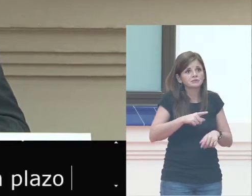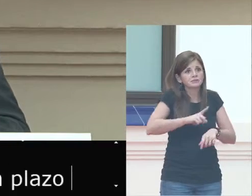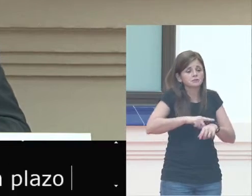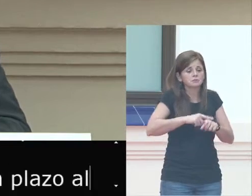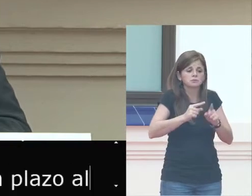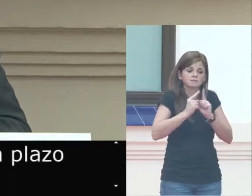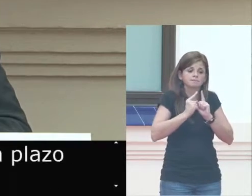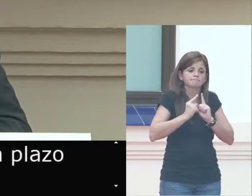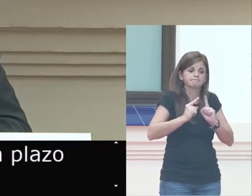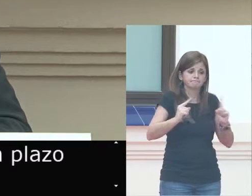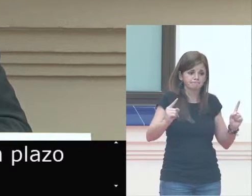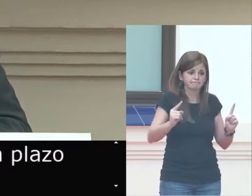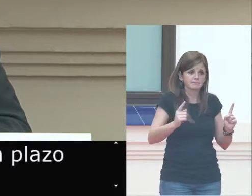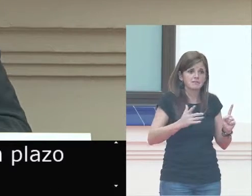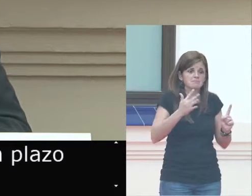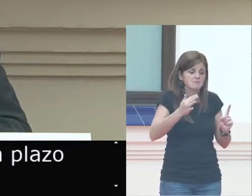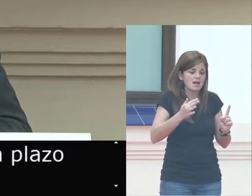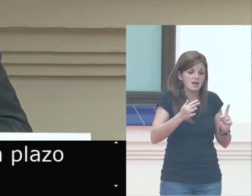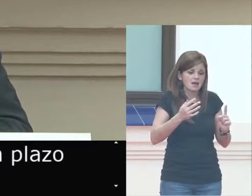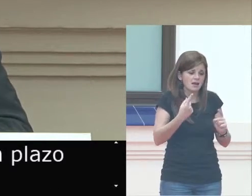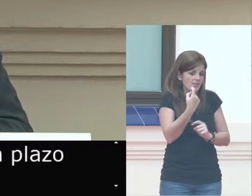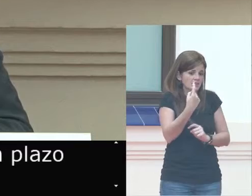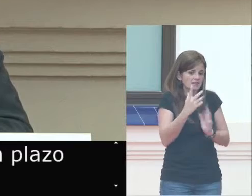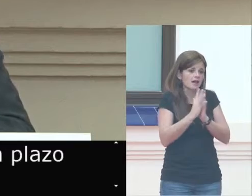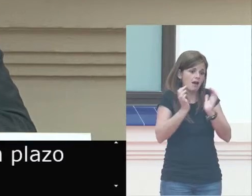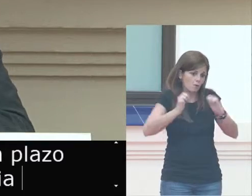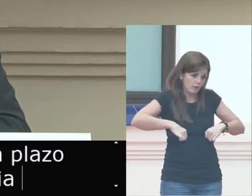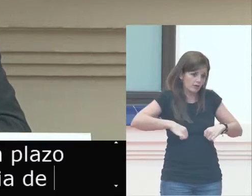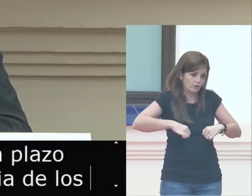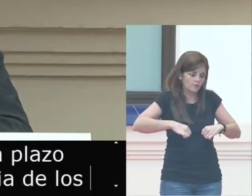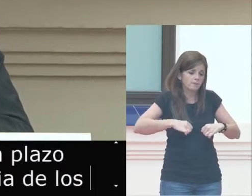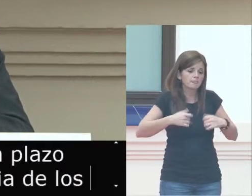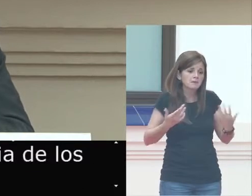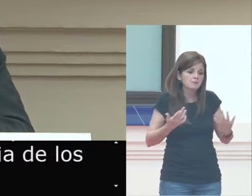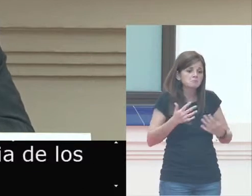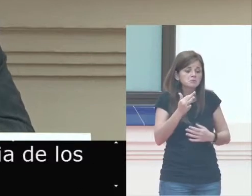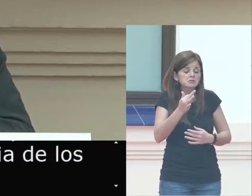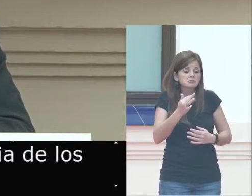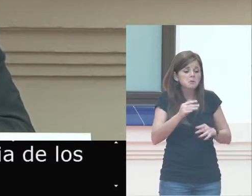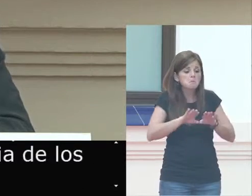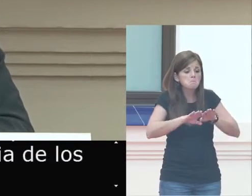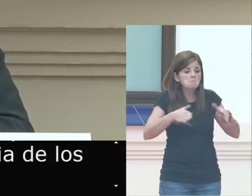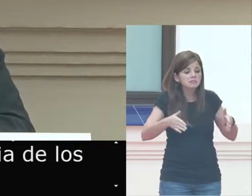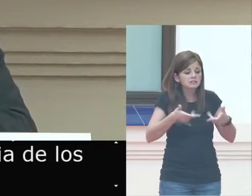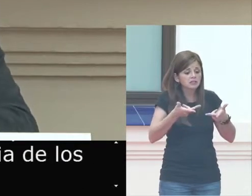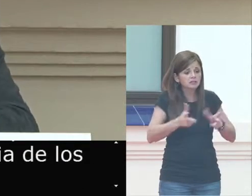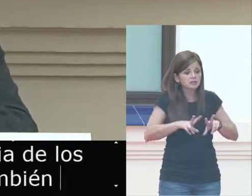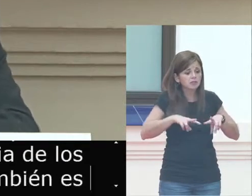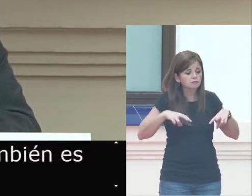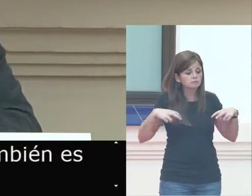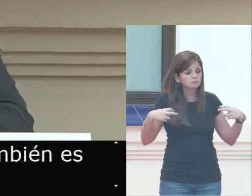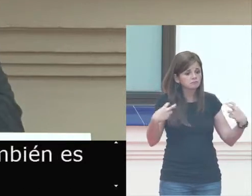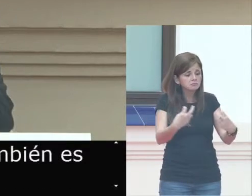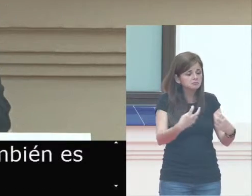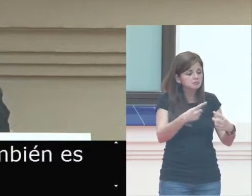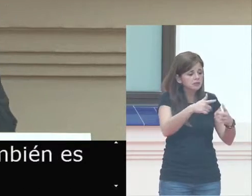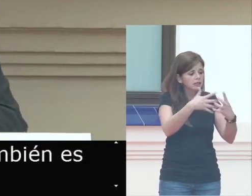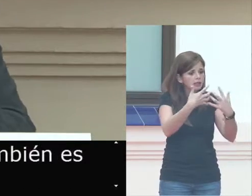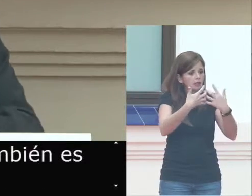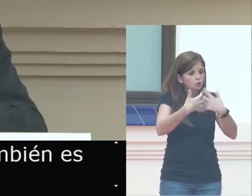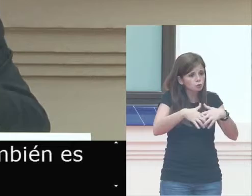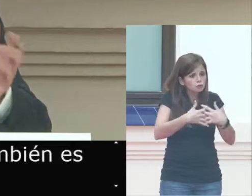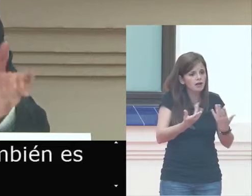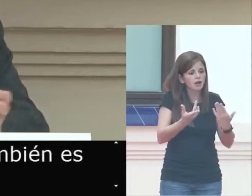y lleva la exigencia de los acuerdos, pero lo bueno que tiene también es que al estar sentados en la mesa, tanto industria